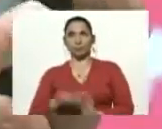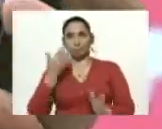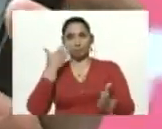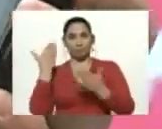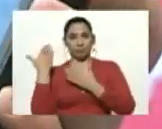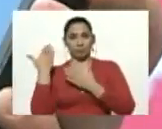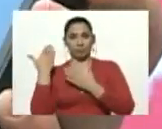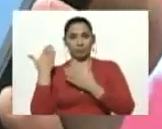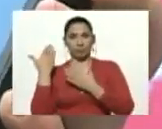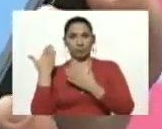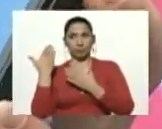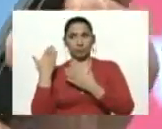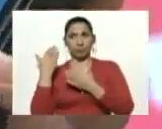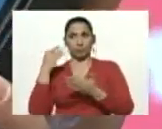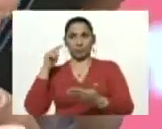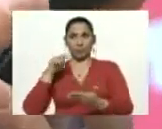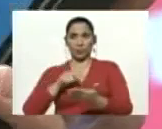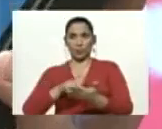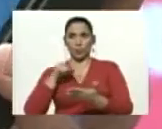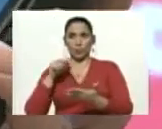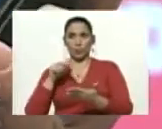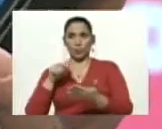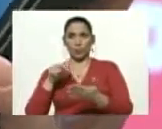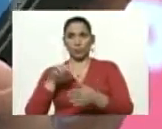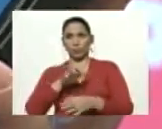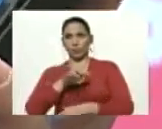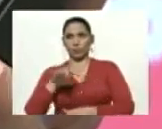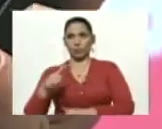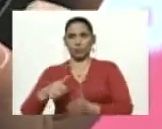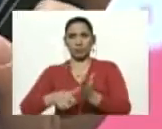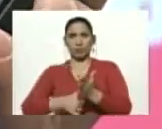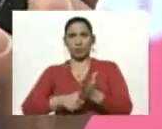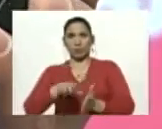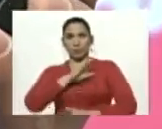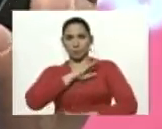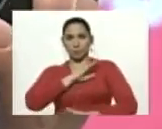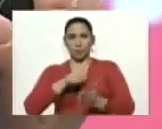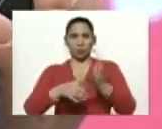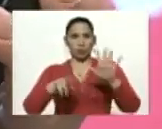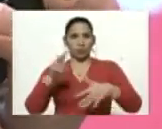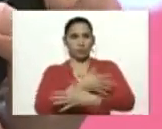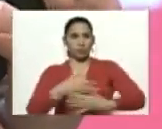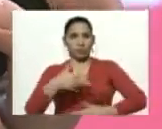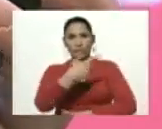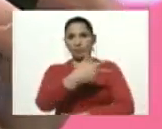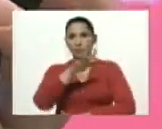Usted entra, despacho, coloca la cédula de identidad, de nuevo voy a colocar mi cédula,